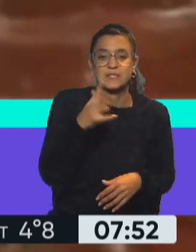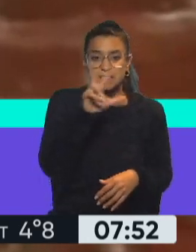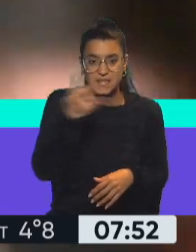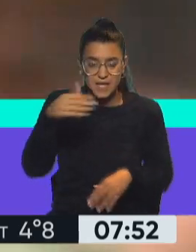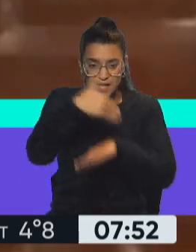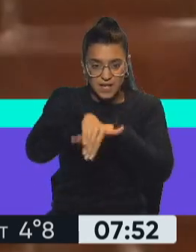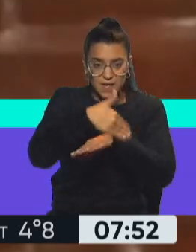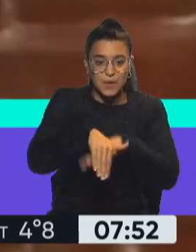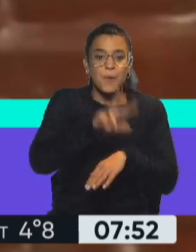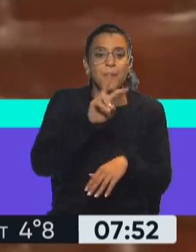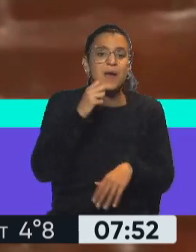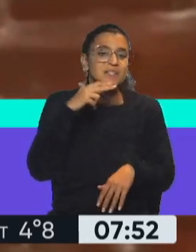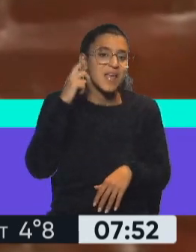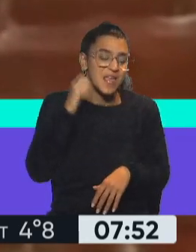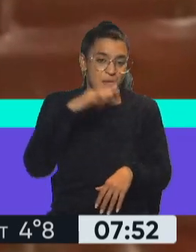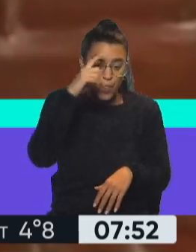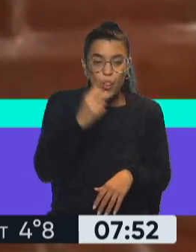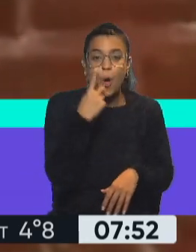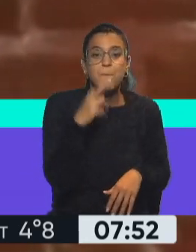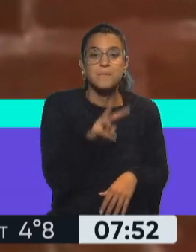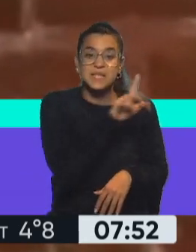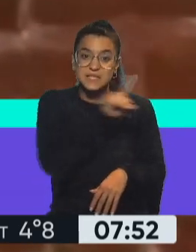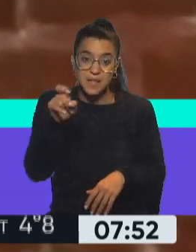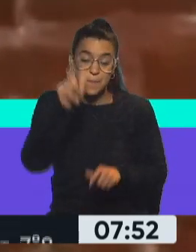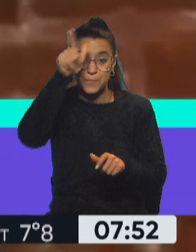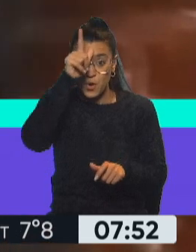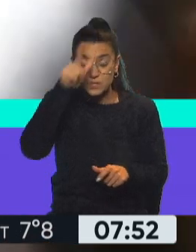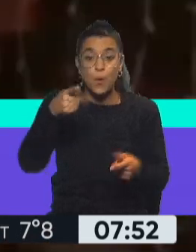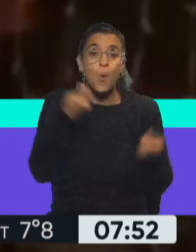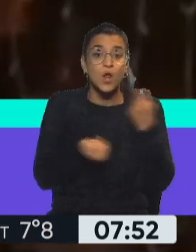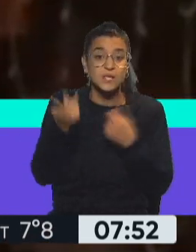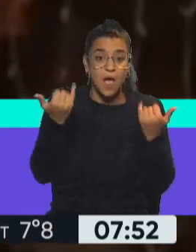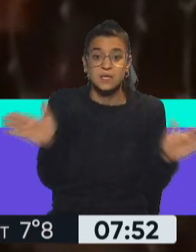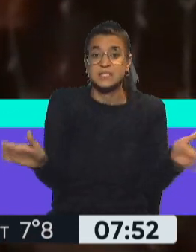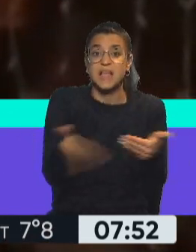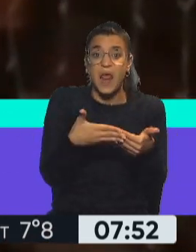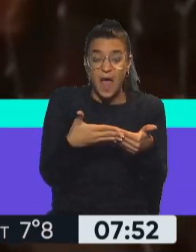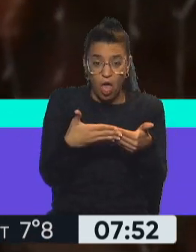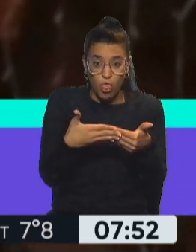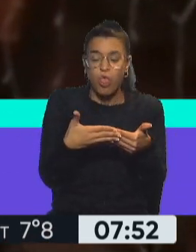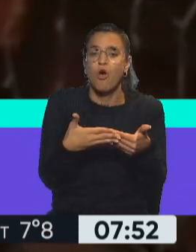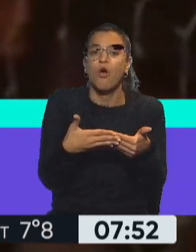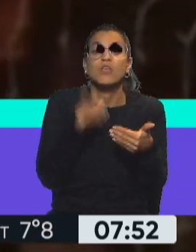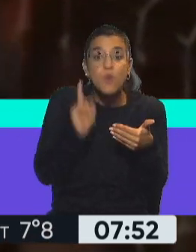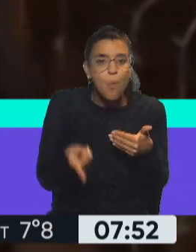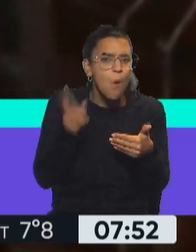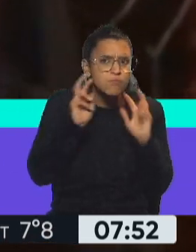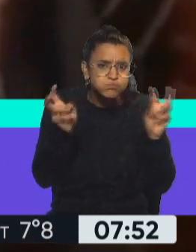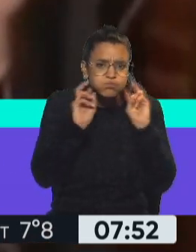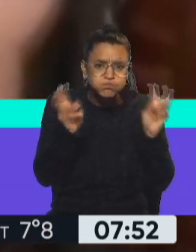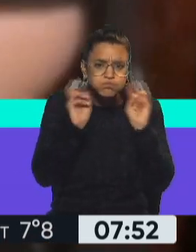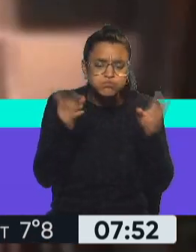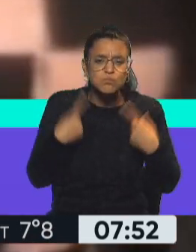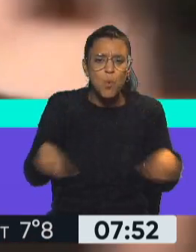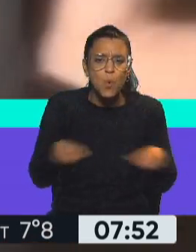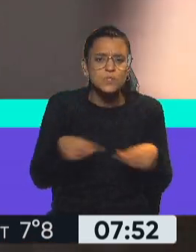vallese al 3.100 la policía encontró que a pesar de que un boliche tenía las puertas cerradas a la mitad se escuchaban música fuerte